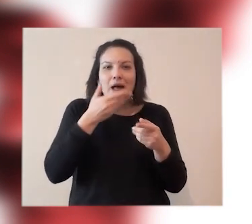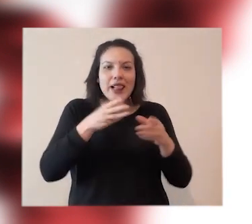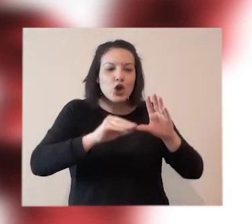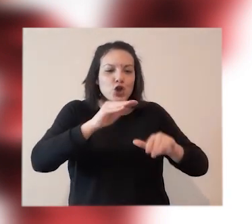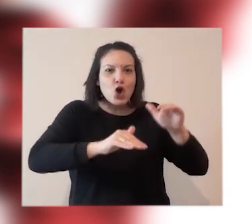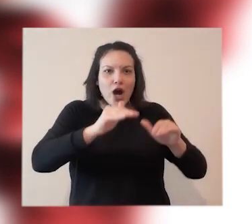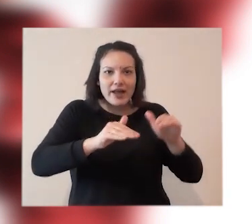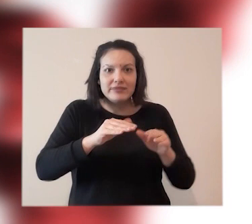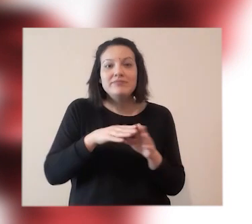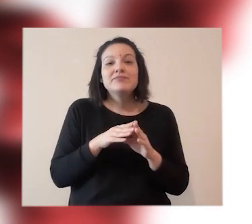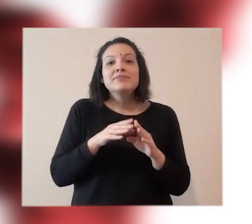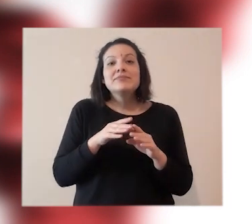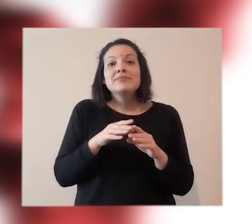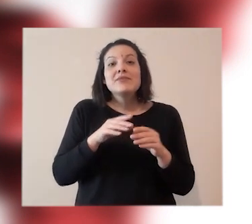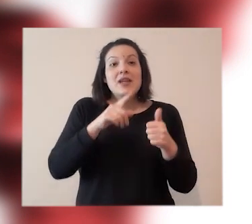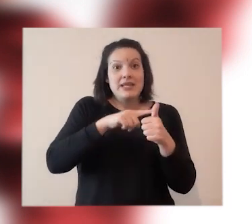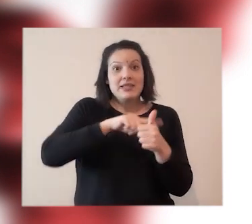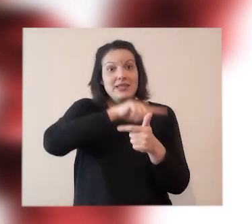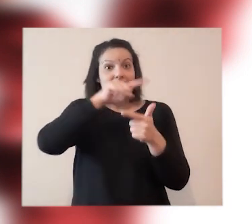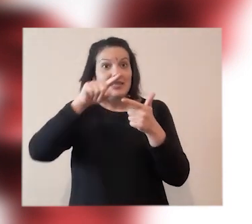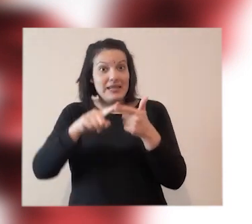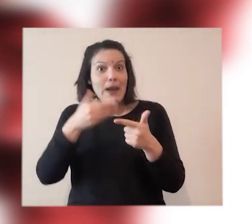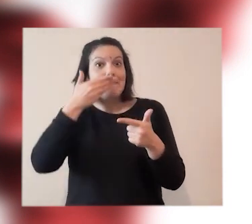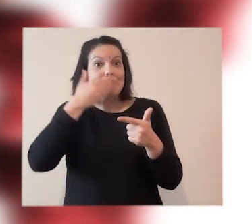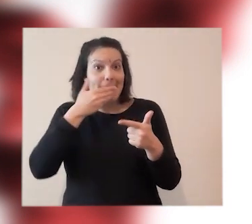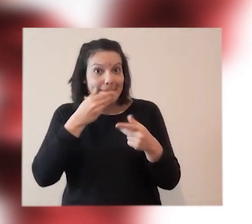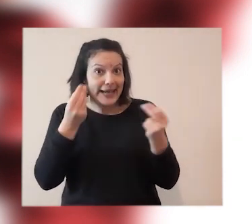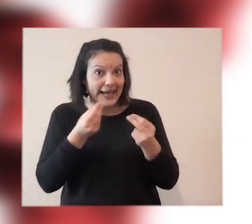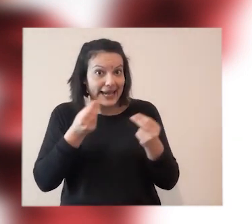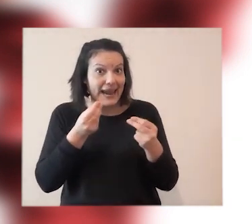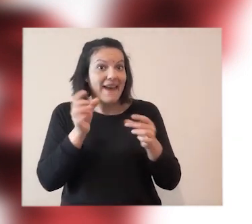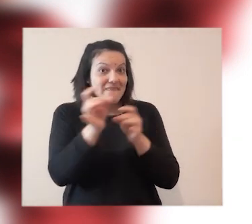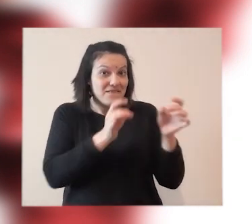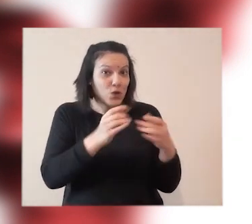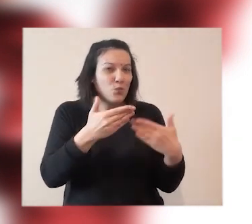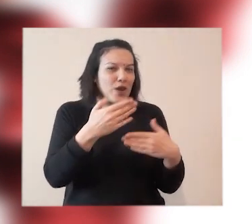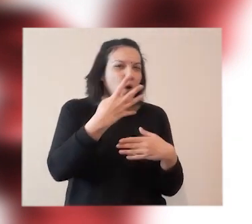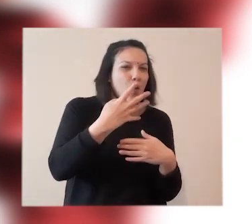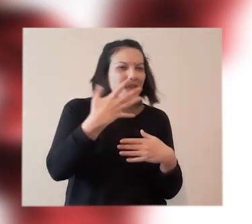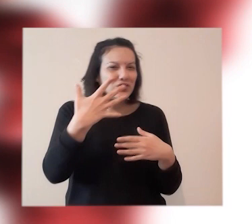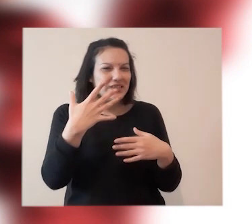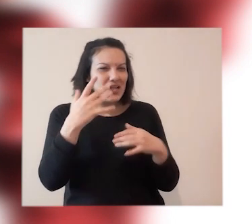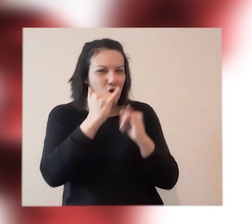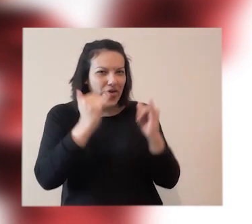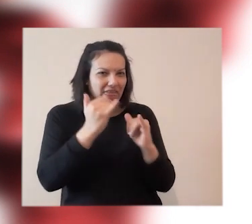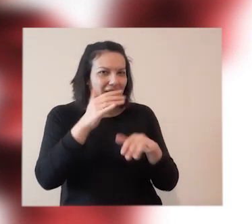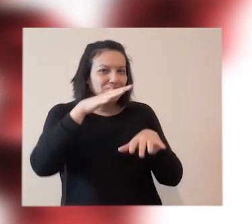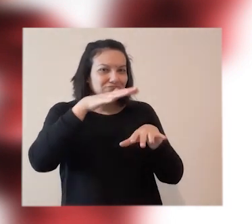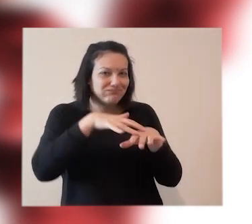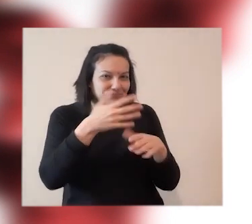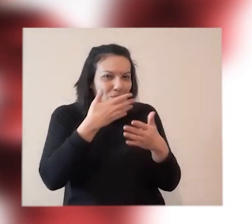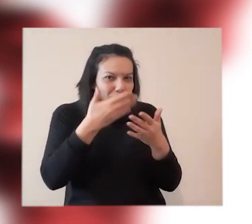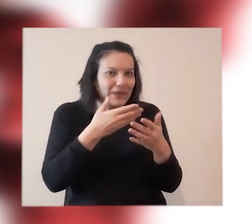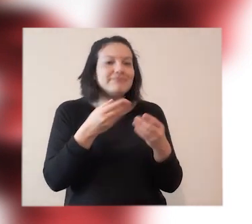inconveniente que tiene el papel, que no es que solamente el virus puede persistir entre 4 y 5 días, sino que el papel, con las acciones